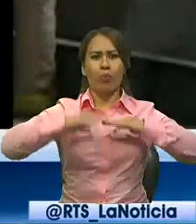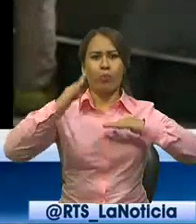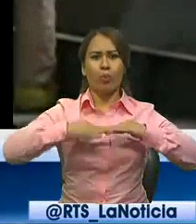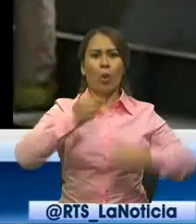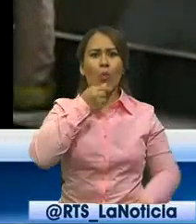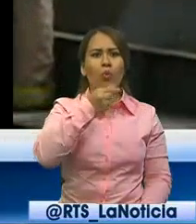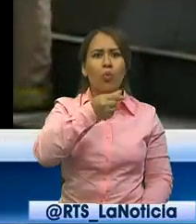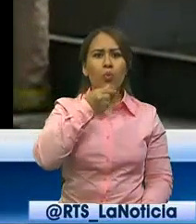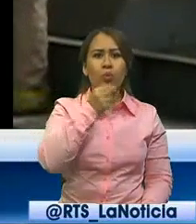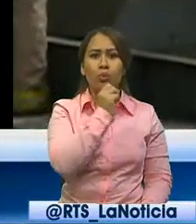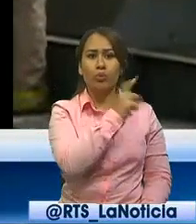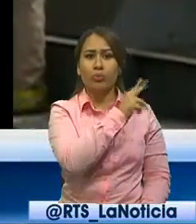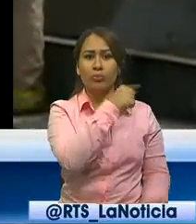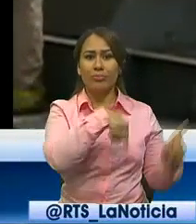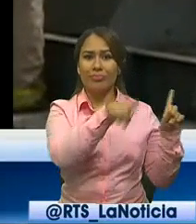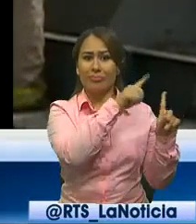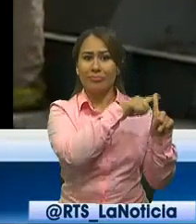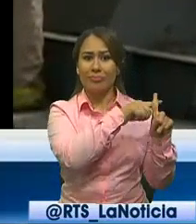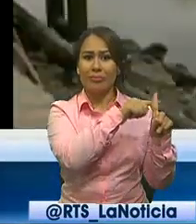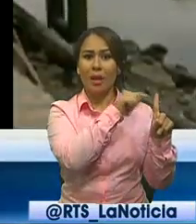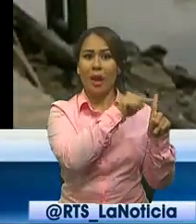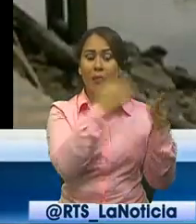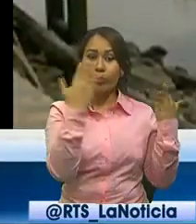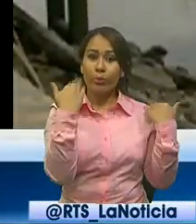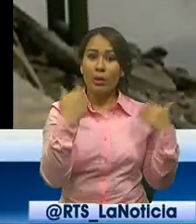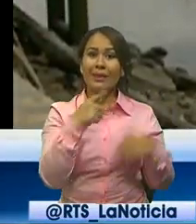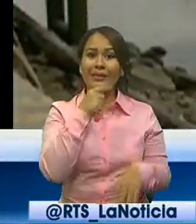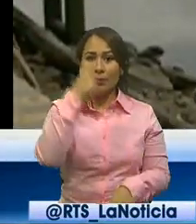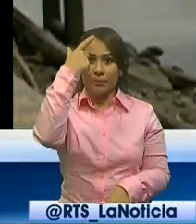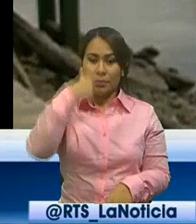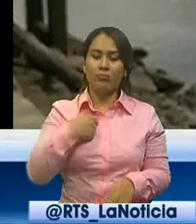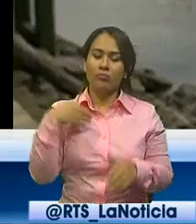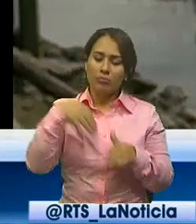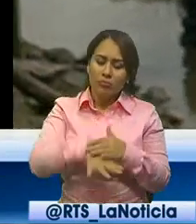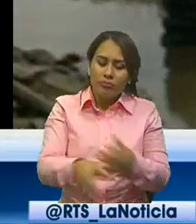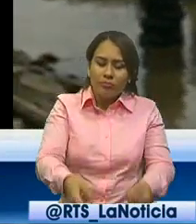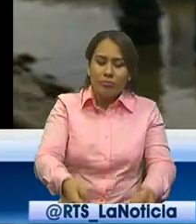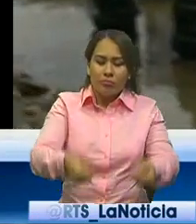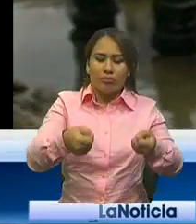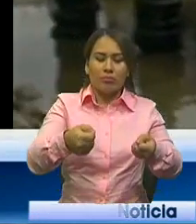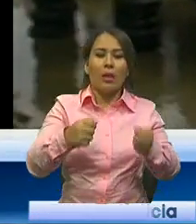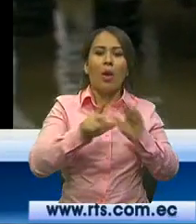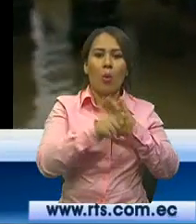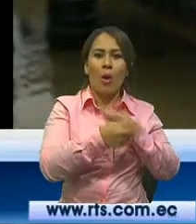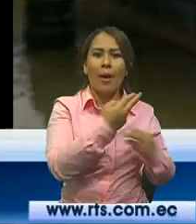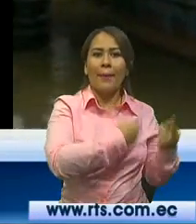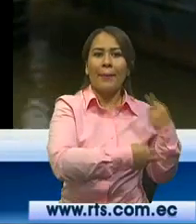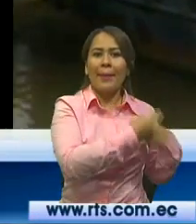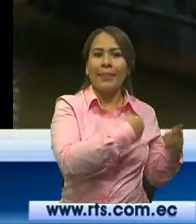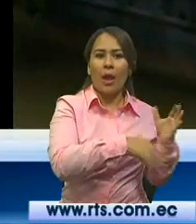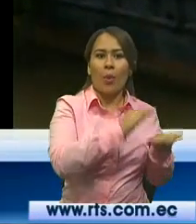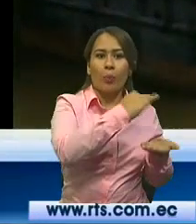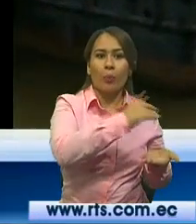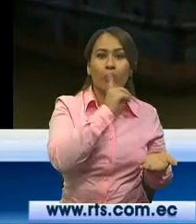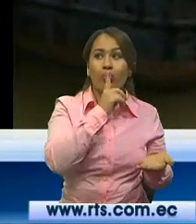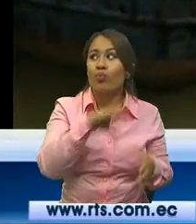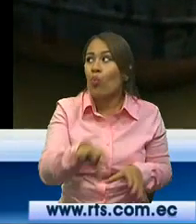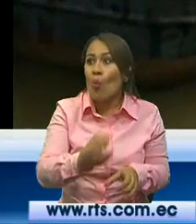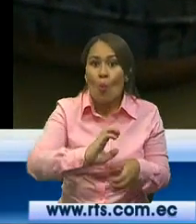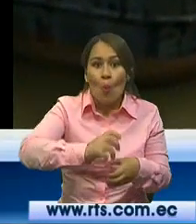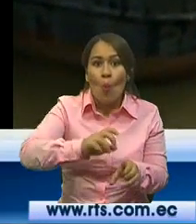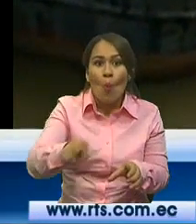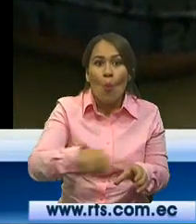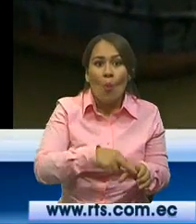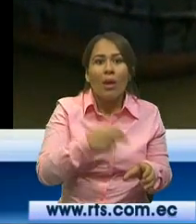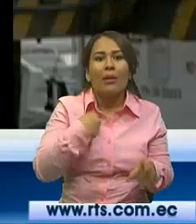de Guayaquil. Al parecer, la víctima ingresó para recolectarlo y posteriormente venderlo en botellas. Sin embargo, el hombre